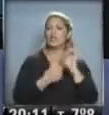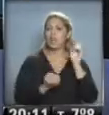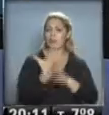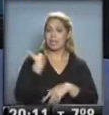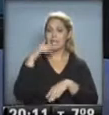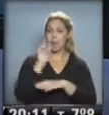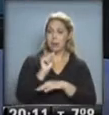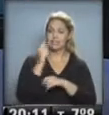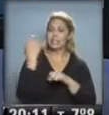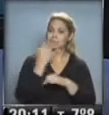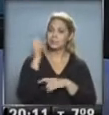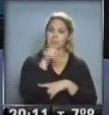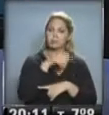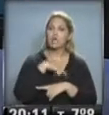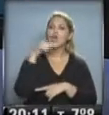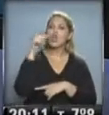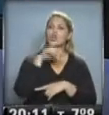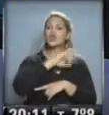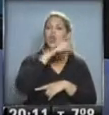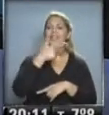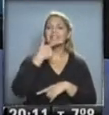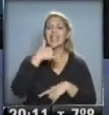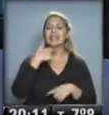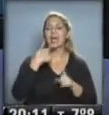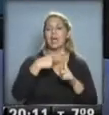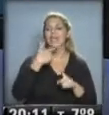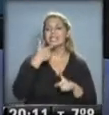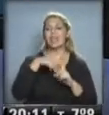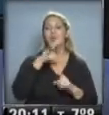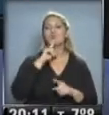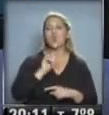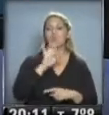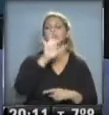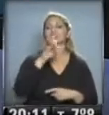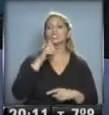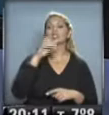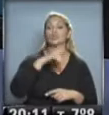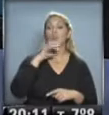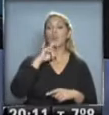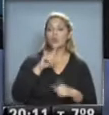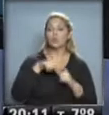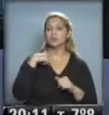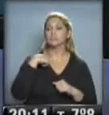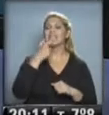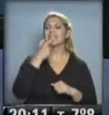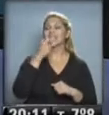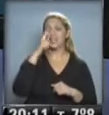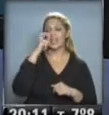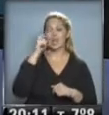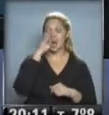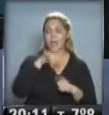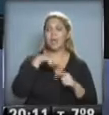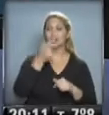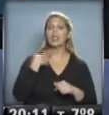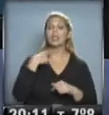martes y va a afectar principalmente el noroeste de Santa Cruz, el centro y oeste de Chubut, también el centro y oeste de Río Negro y el centro oeste de la